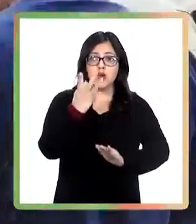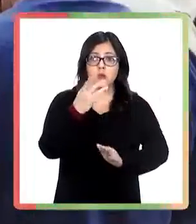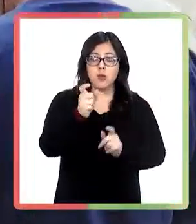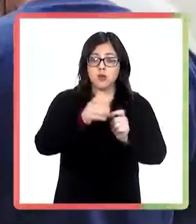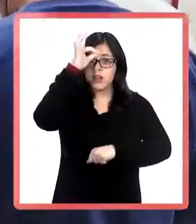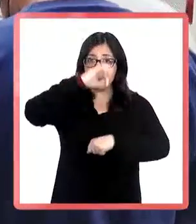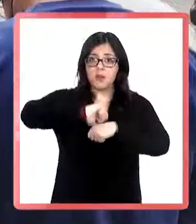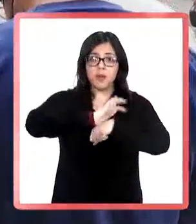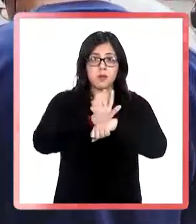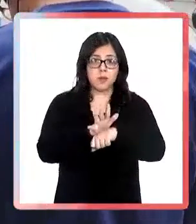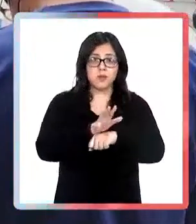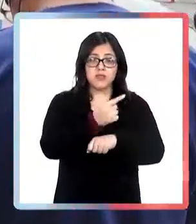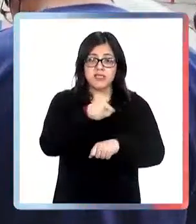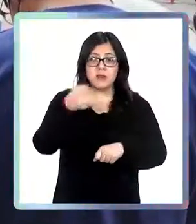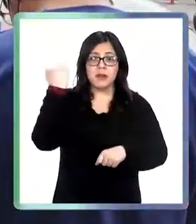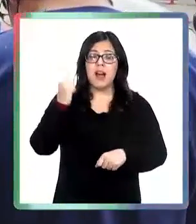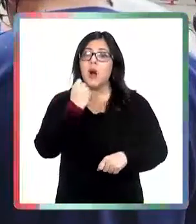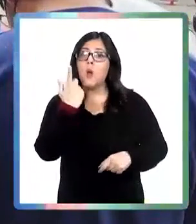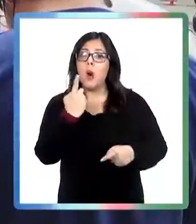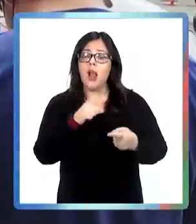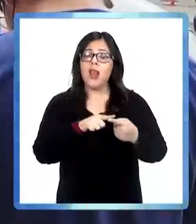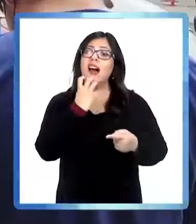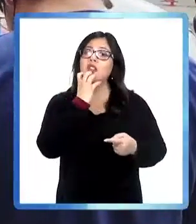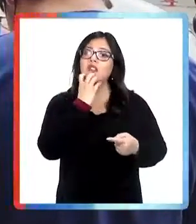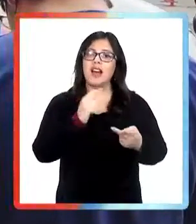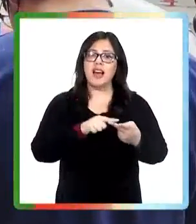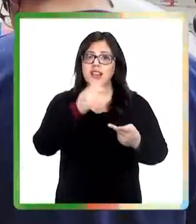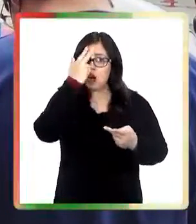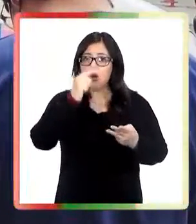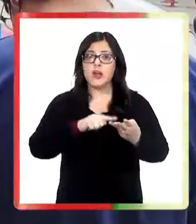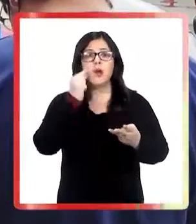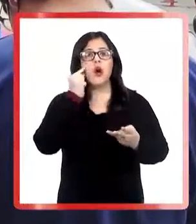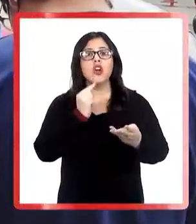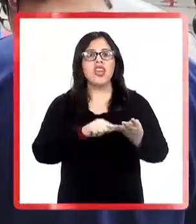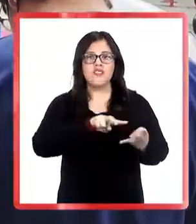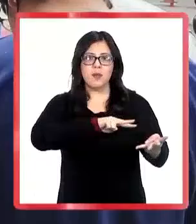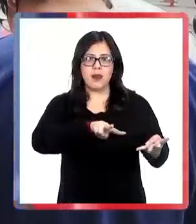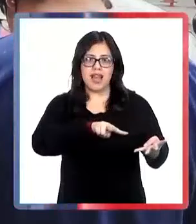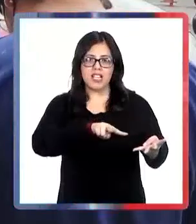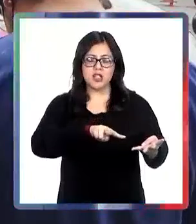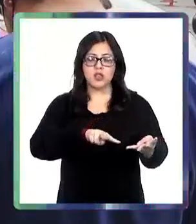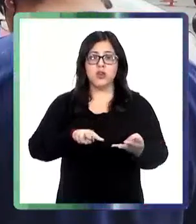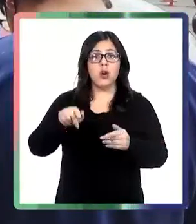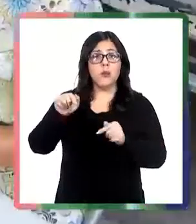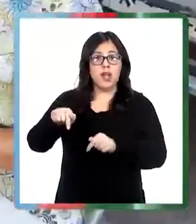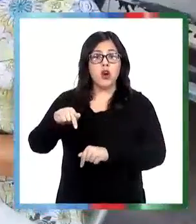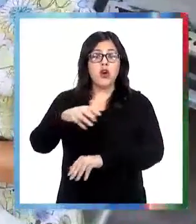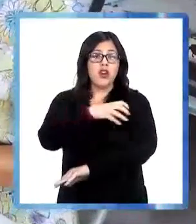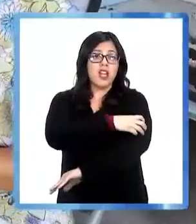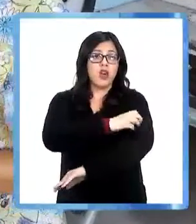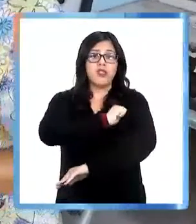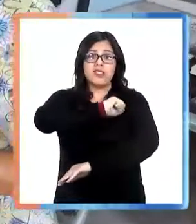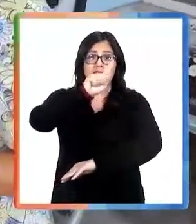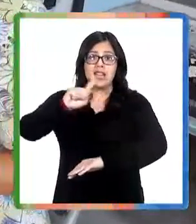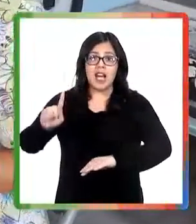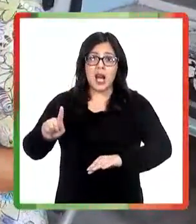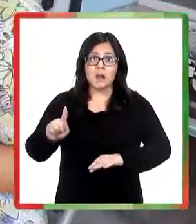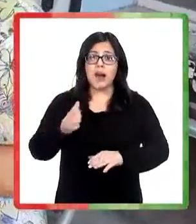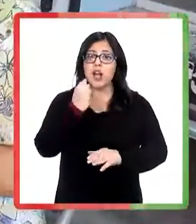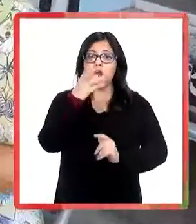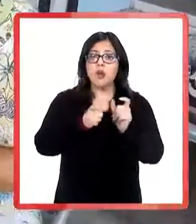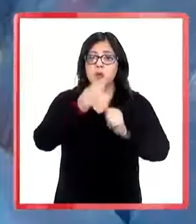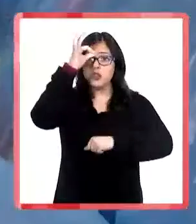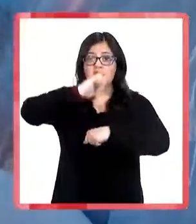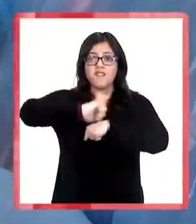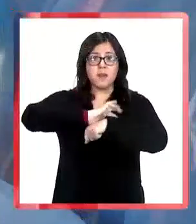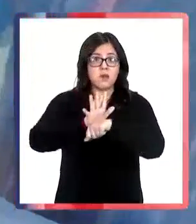número de contagios en la última semana son Antofagasta, Coquimbo, Higgins y Valparaíso. En tanto, la región de Atacama tiene la tasa de